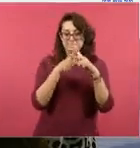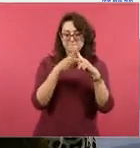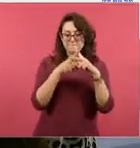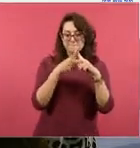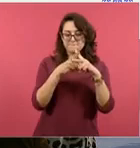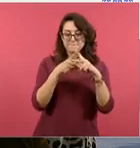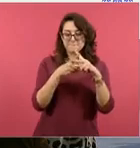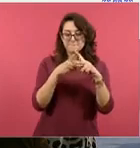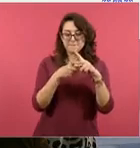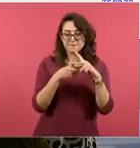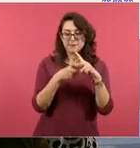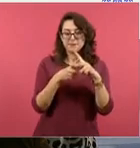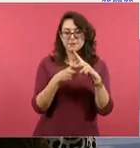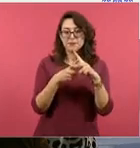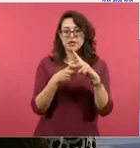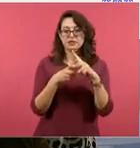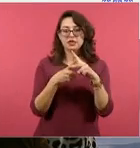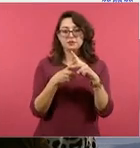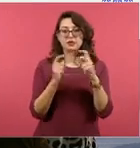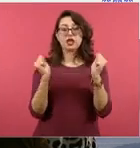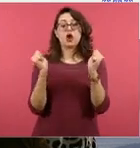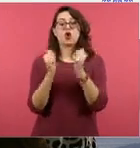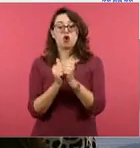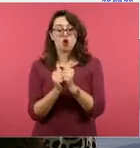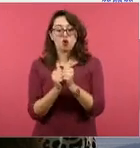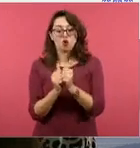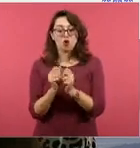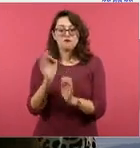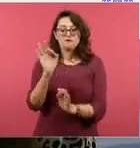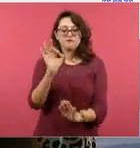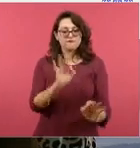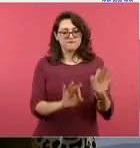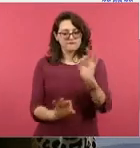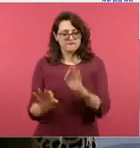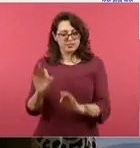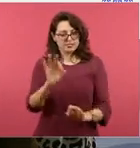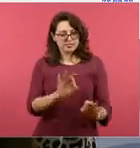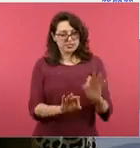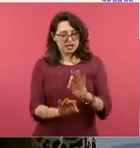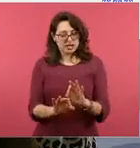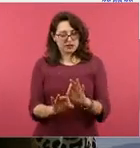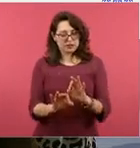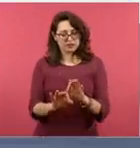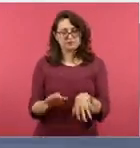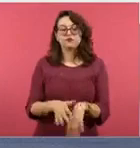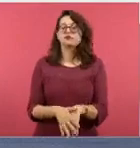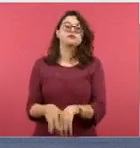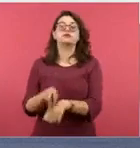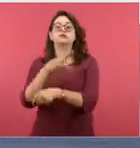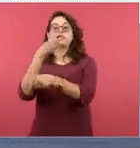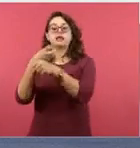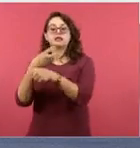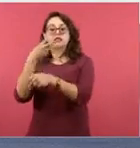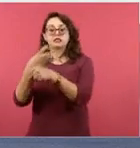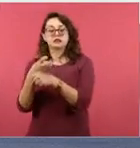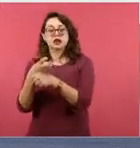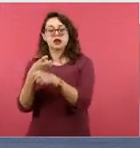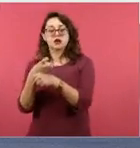saberes y pensamiento científico, ahora es matemáticas y física. Y para el tercer grado, la